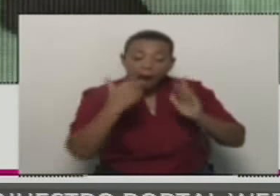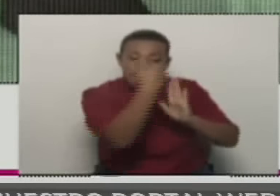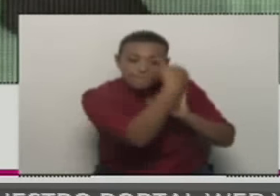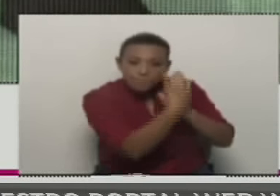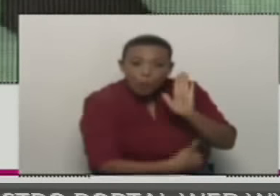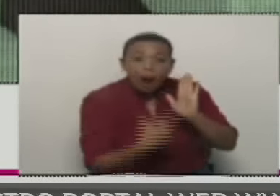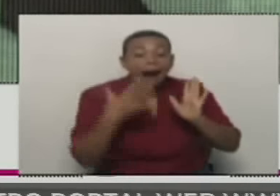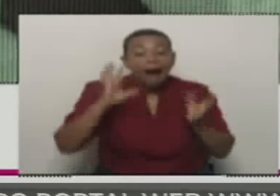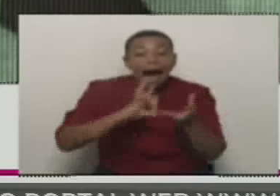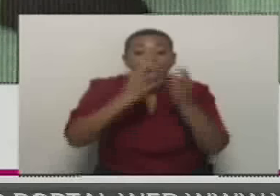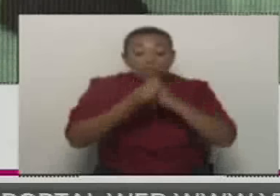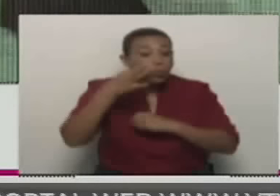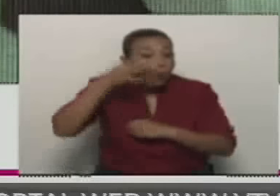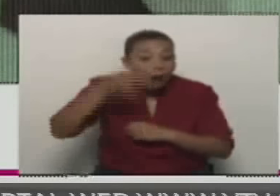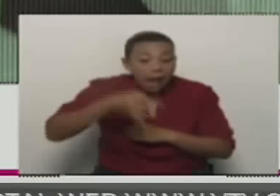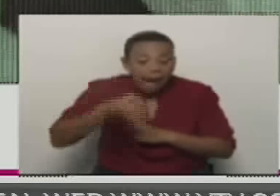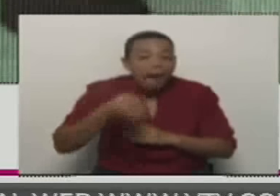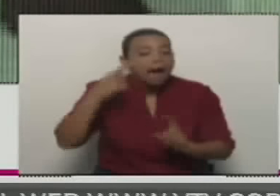la realidad actual,